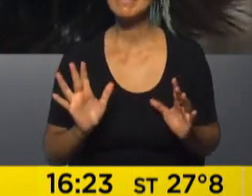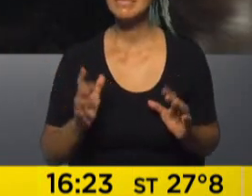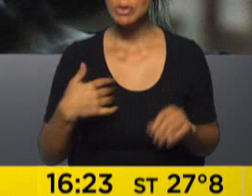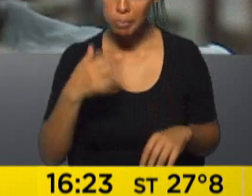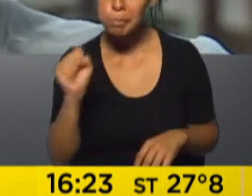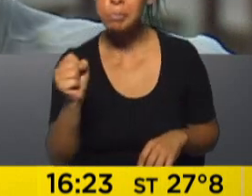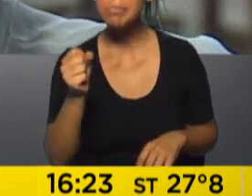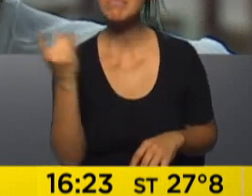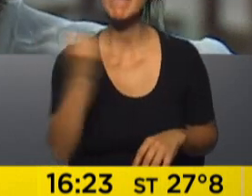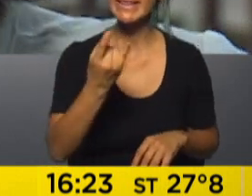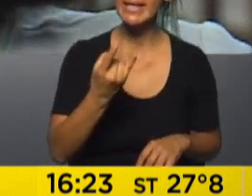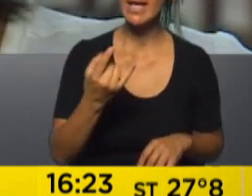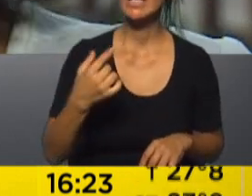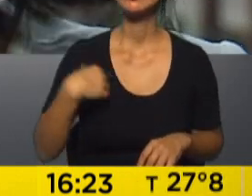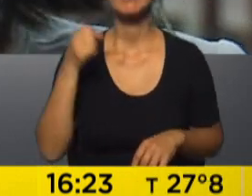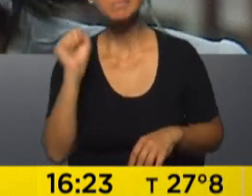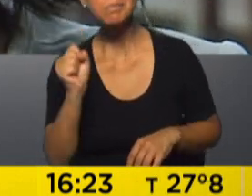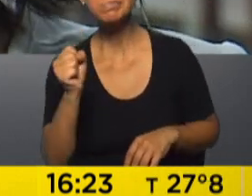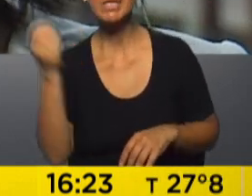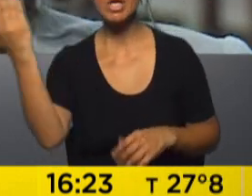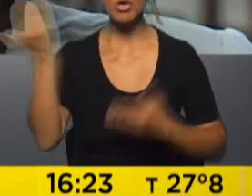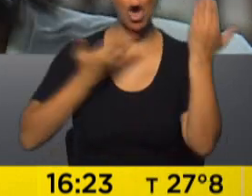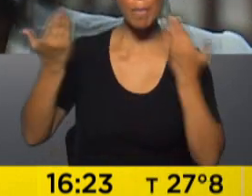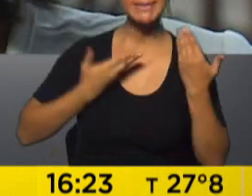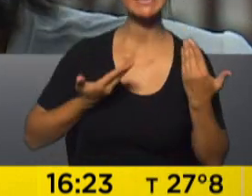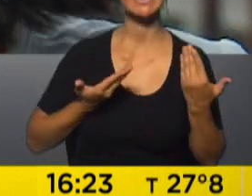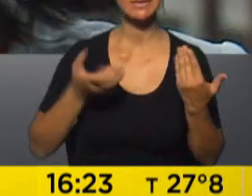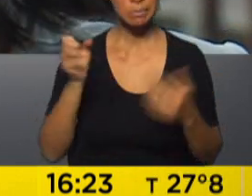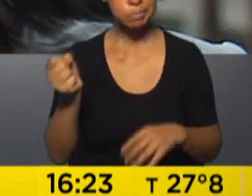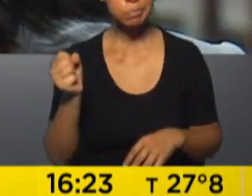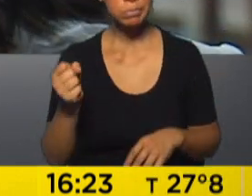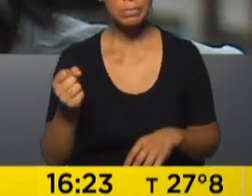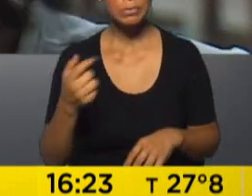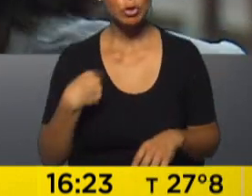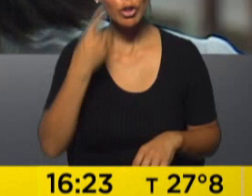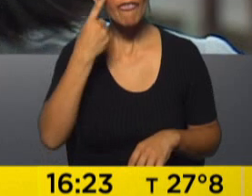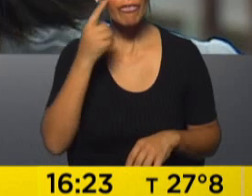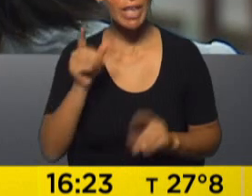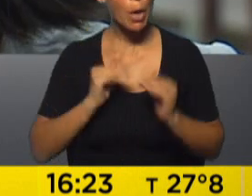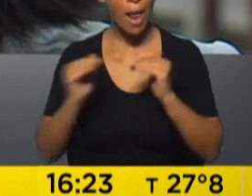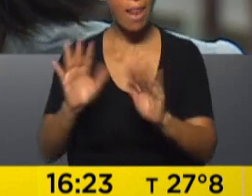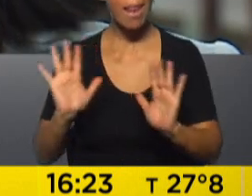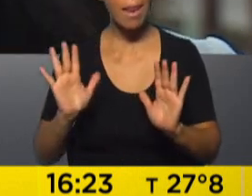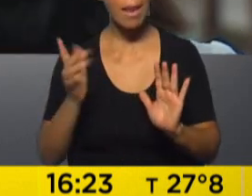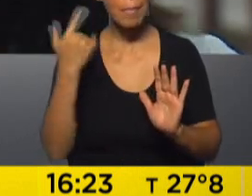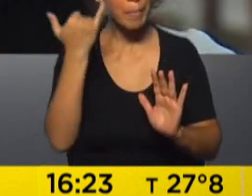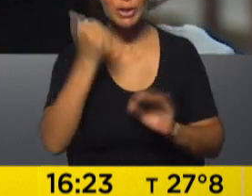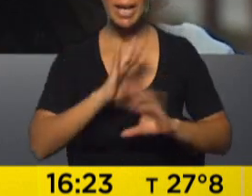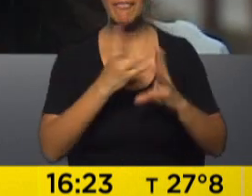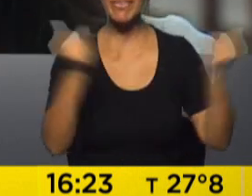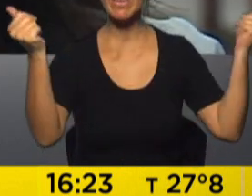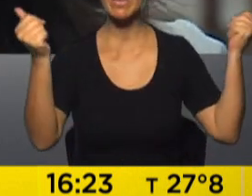mentira, yo viví los golpes, yo viví que no sabía el porqué, pero se fue. Viví el